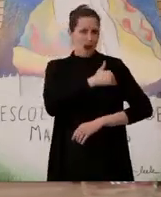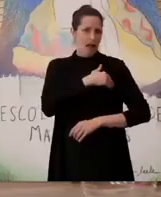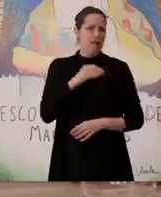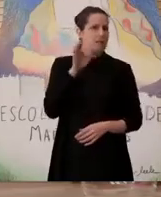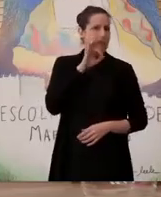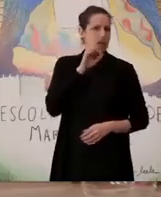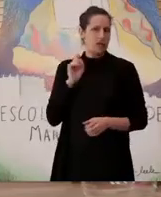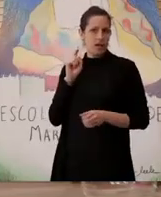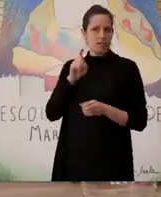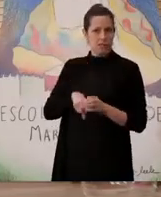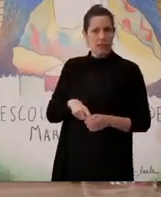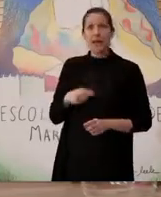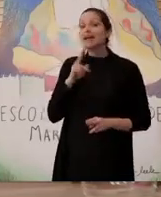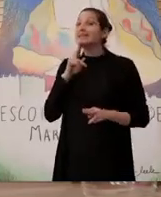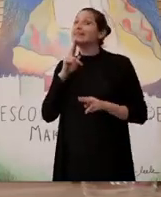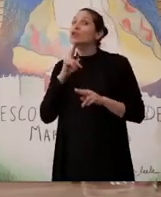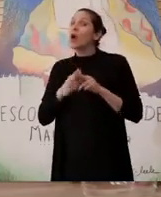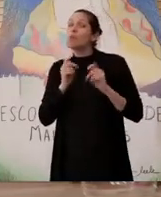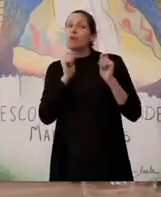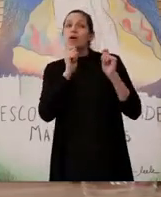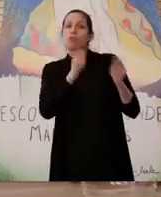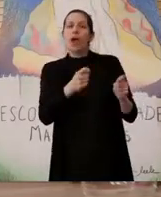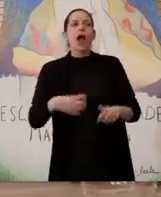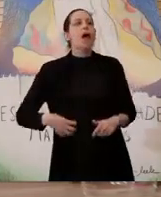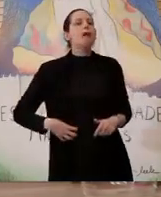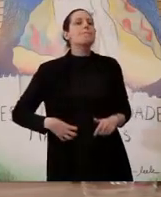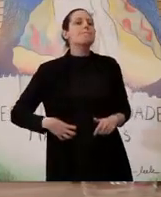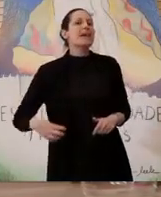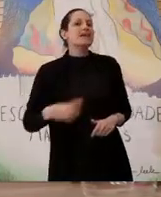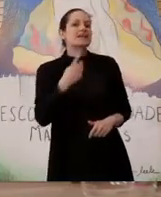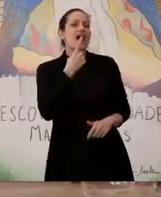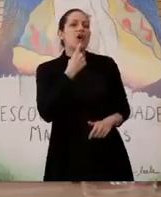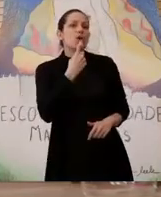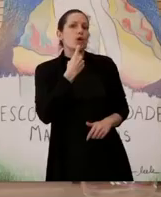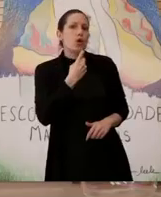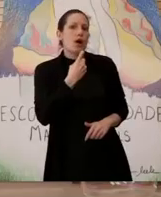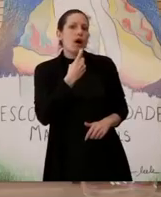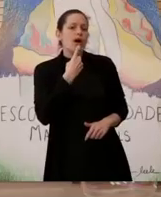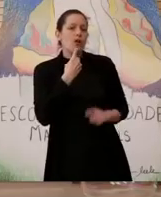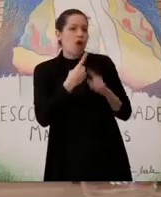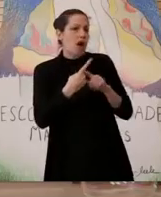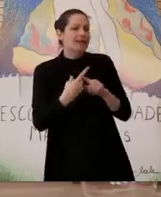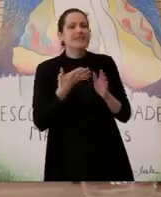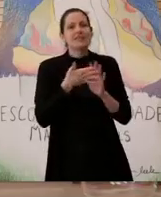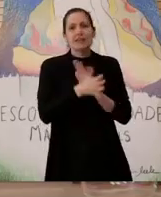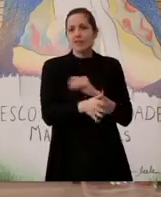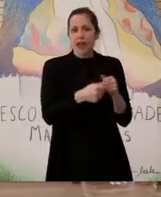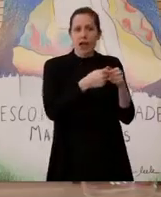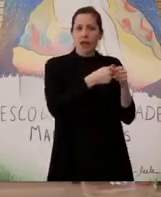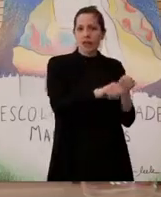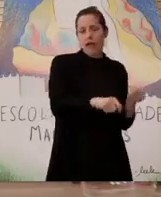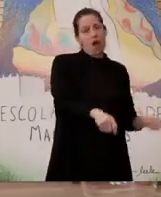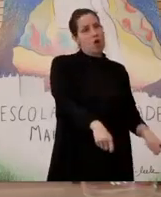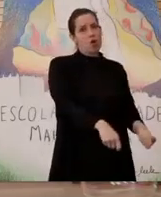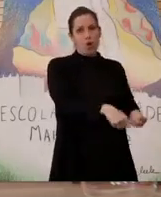a marques a Rosa número por casualidades era porque efectivamente rompeo con todos los estereotipos de su época Y